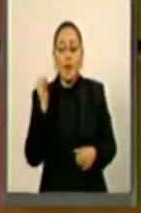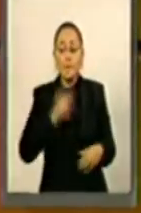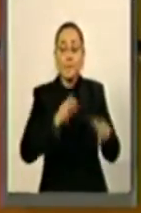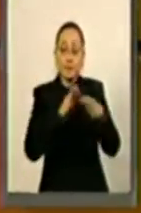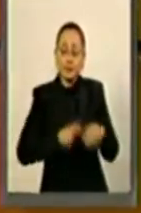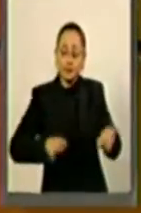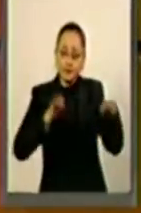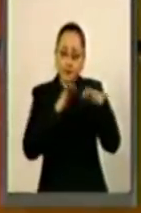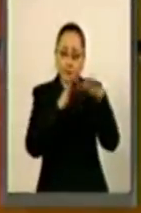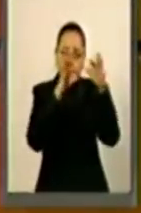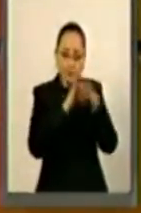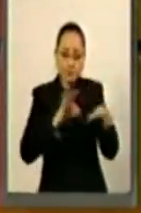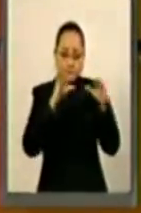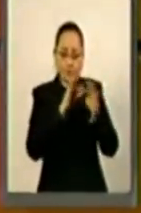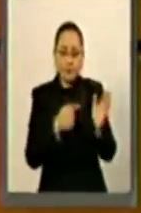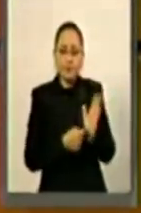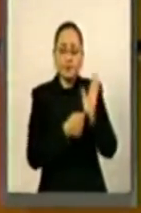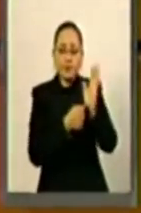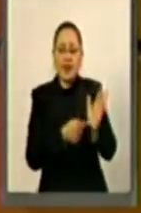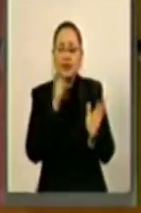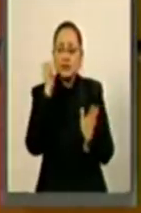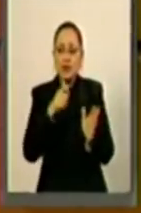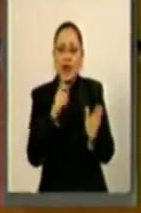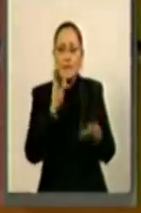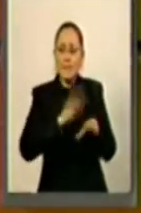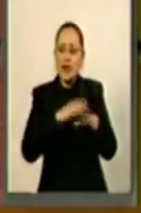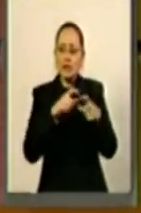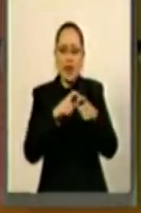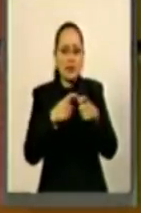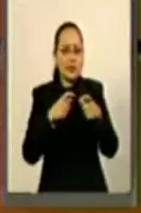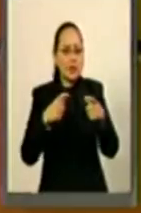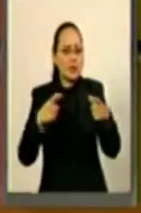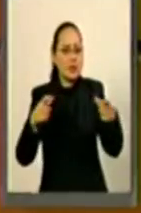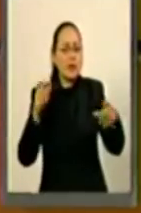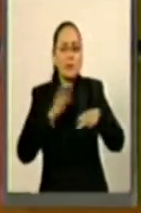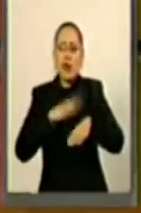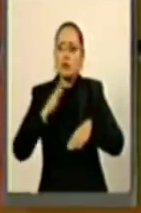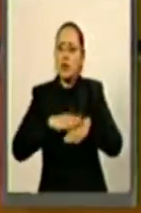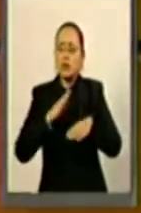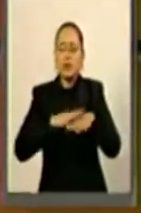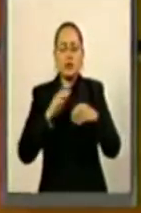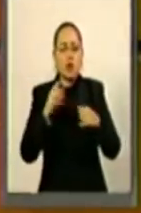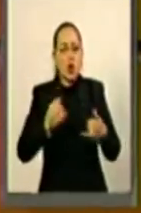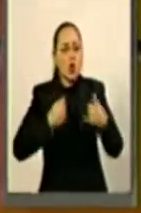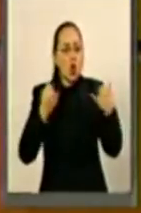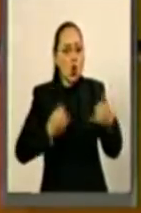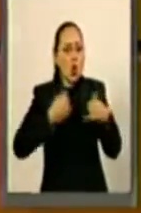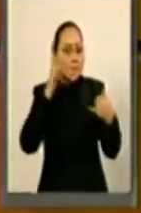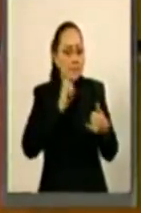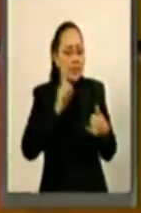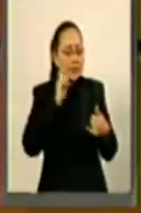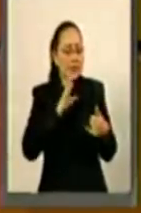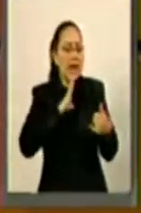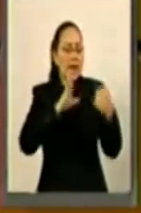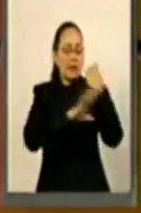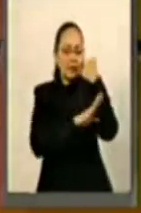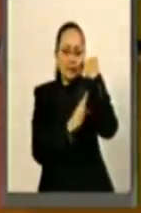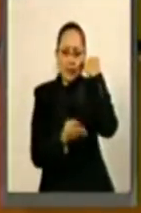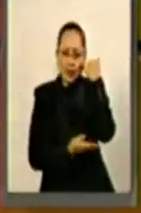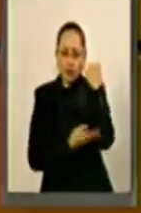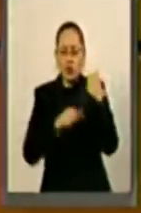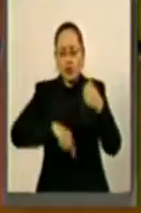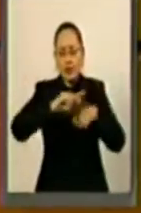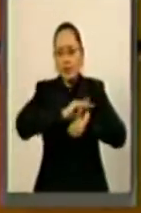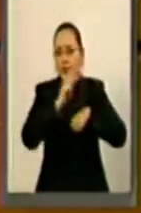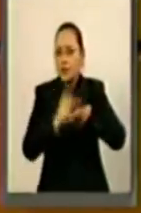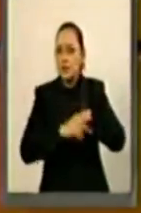que precisamente van en aumento el número de jovencitas que se encuentran en una situación de embarazo en nuestro